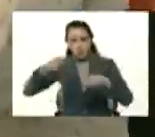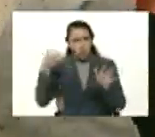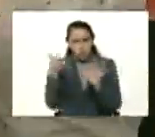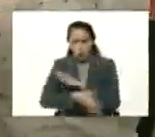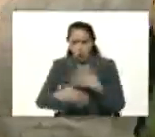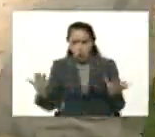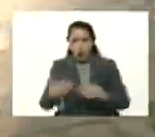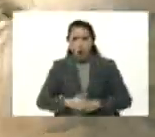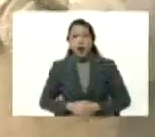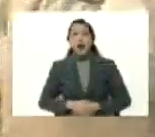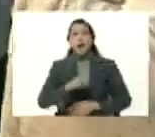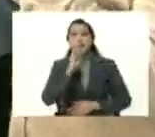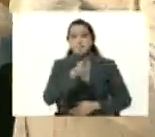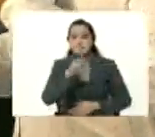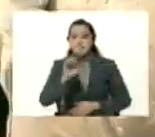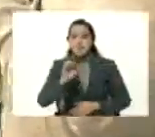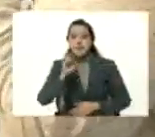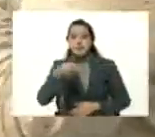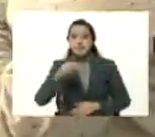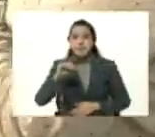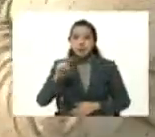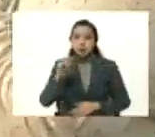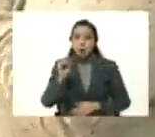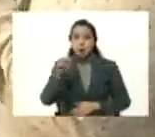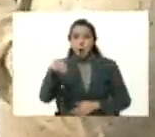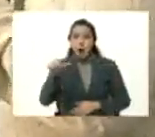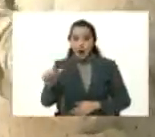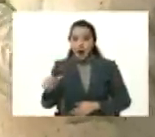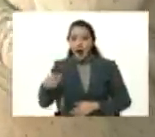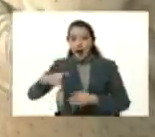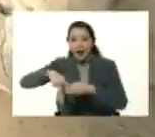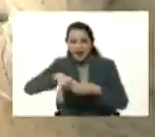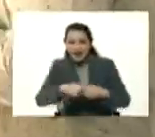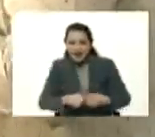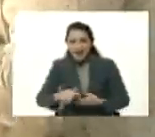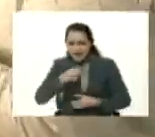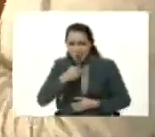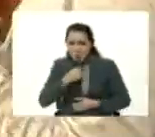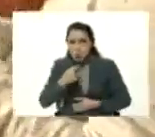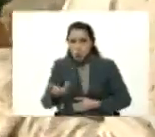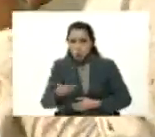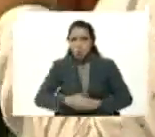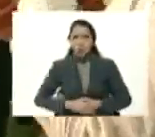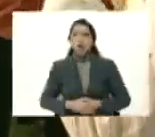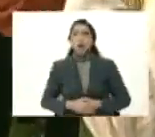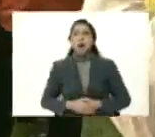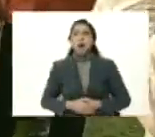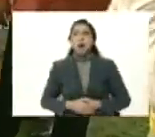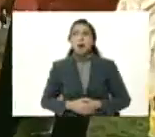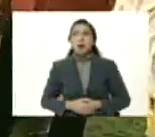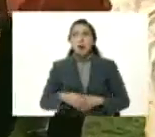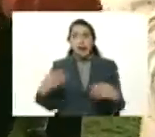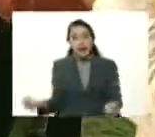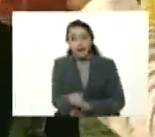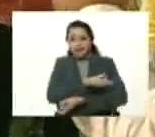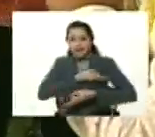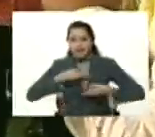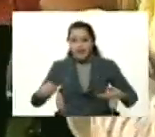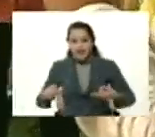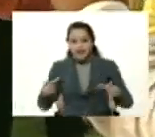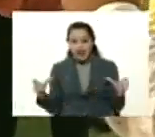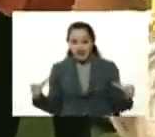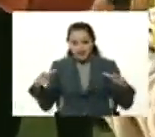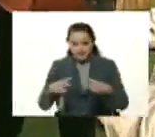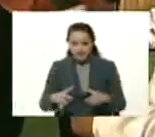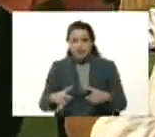La pepitona, que usted también orientó que distribuyéramos masivamente. ¿Te gusta la pepitona? La pepitona es un excelente plato para la